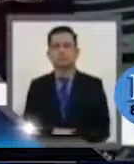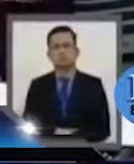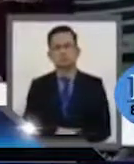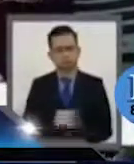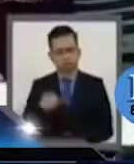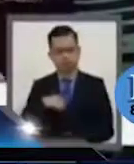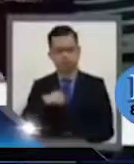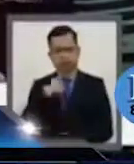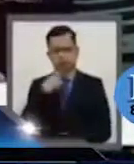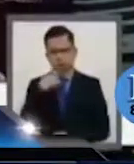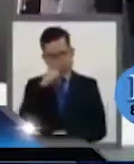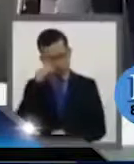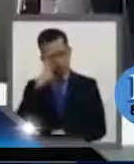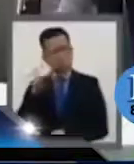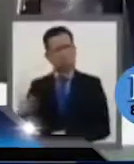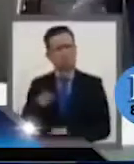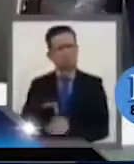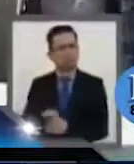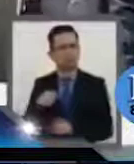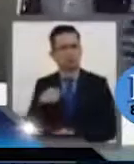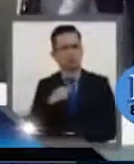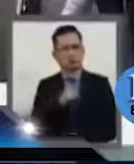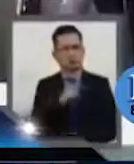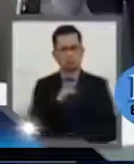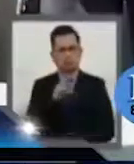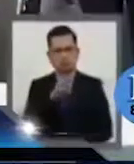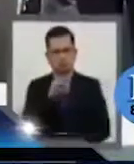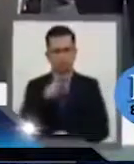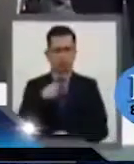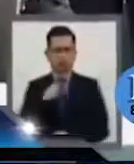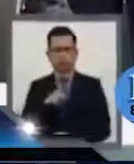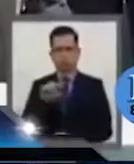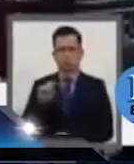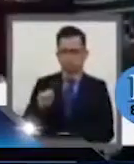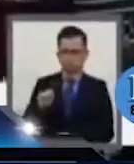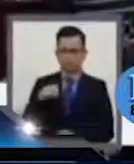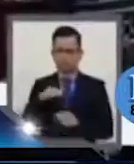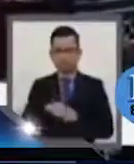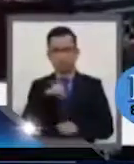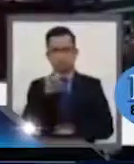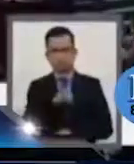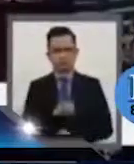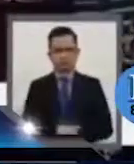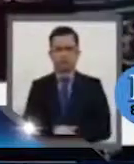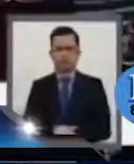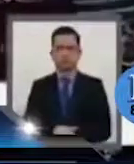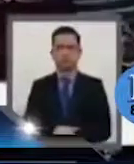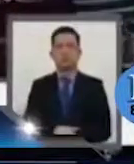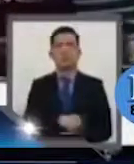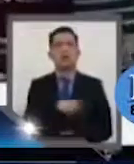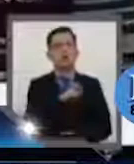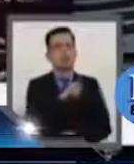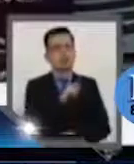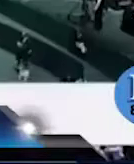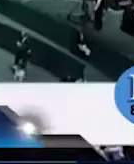propuesta que los ciudadanos quieren, cuentas claras, amistades largas, de mayor austeridad republicana, pero tiene muchas limitaciones.